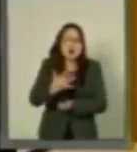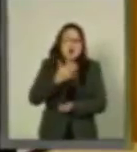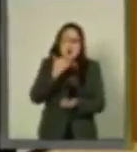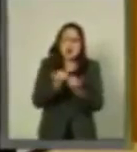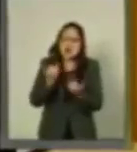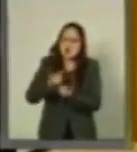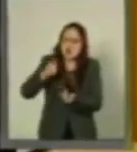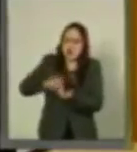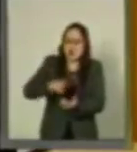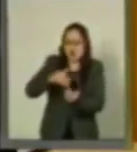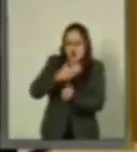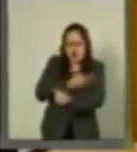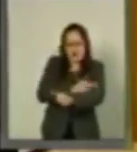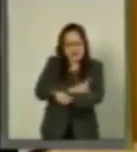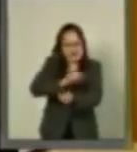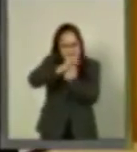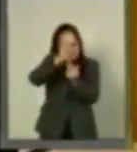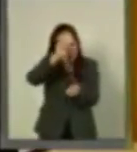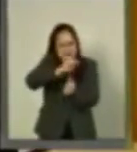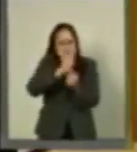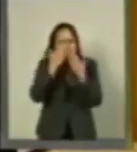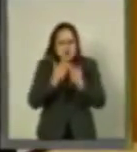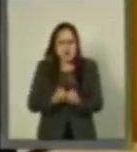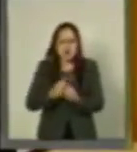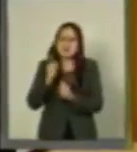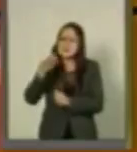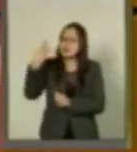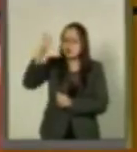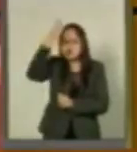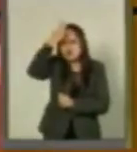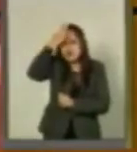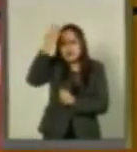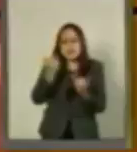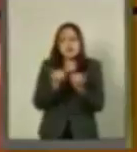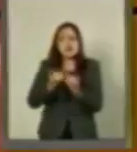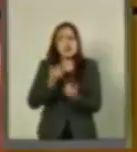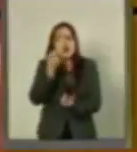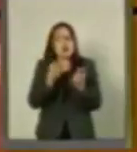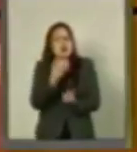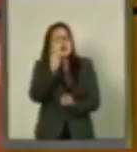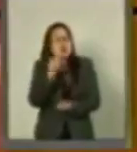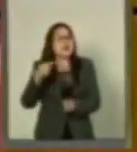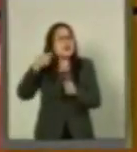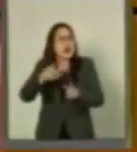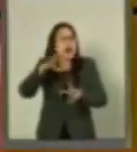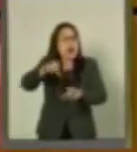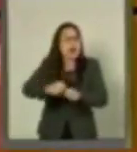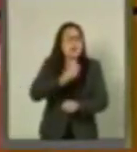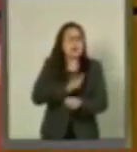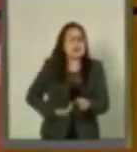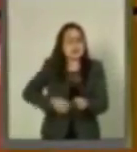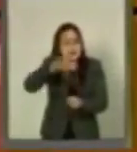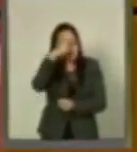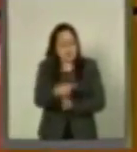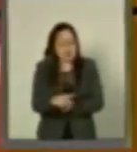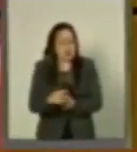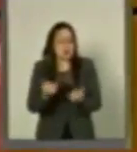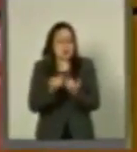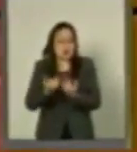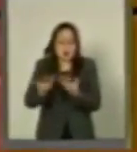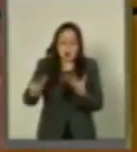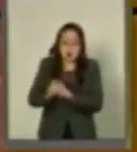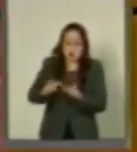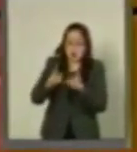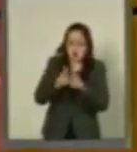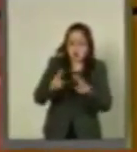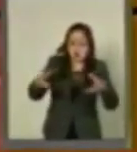y de falta de transparencia. Sí, la de sus líderes, algunos que ahora quieren llegar a la presidencia de México, ya sea mediante